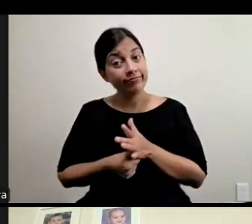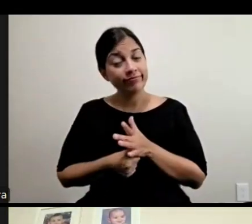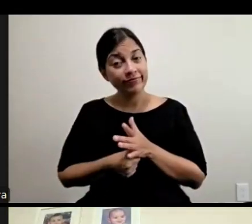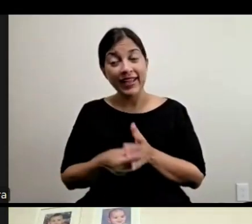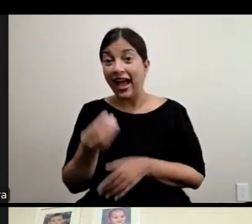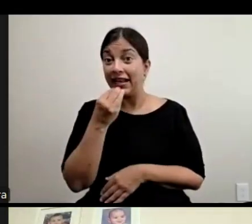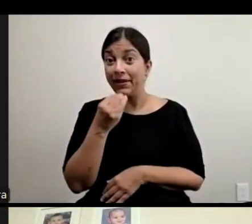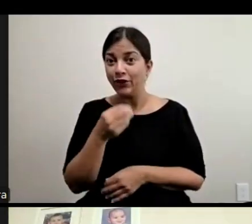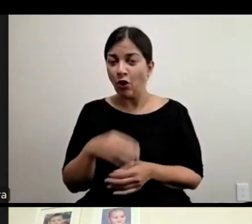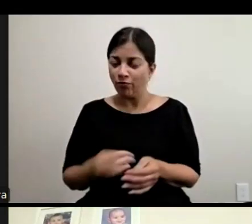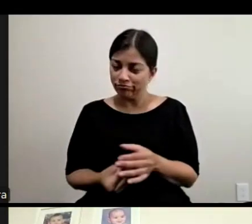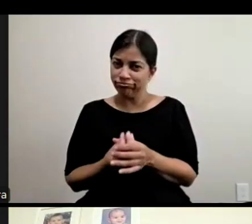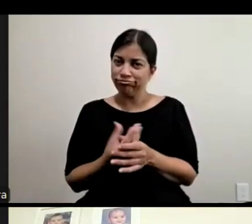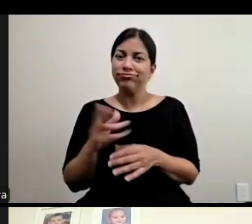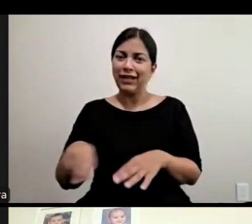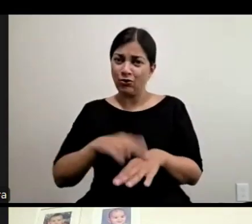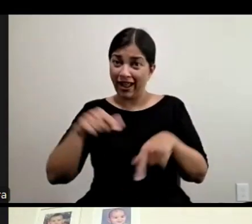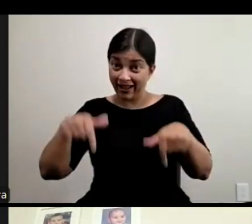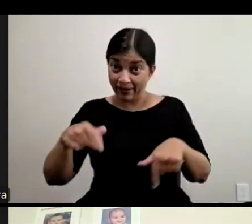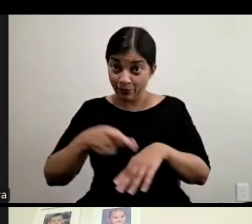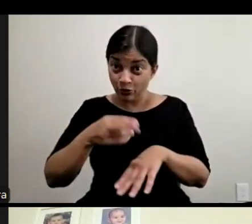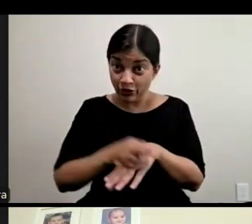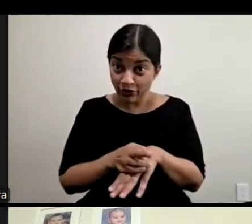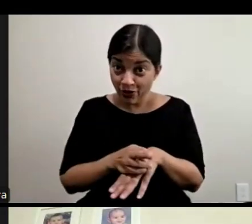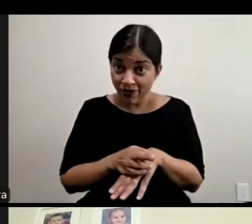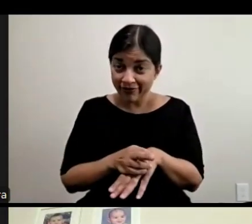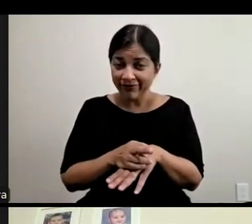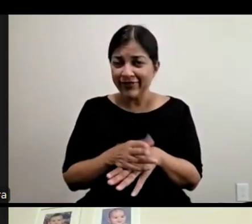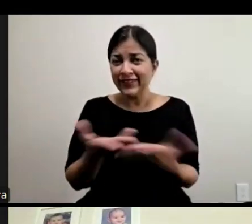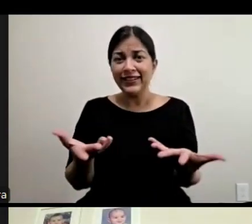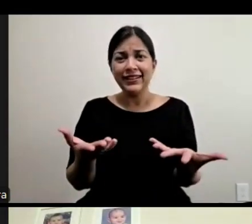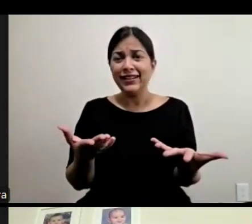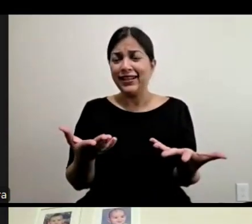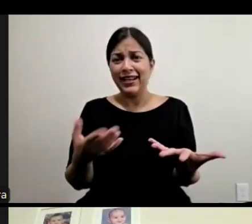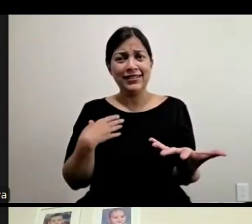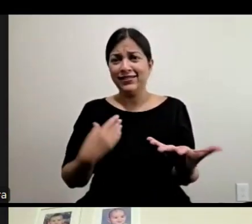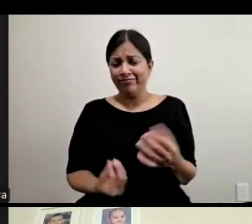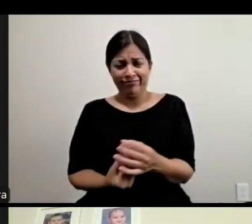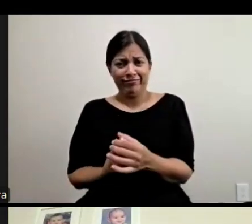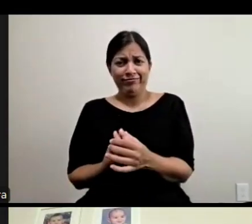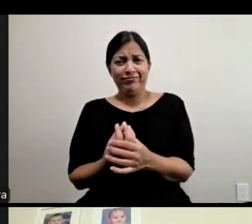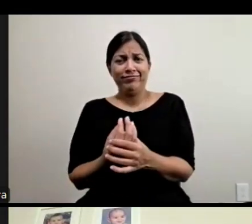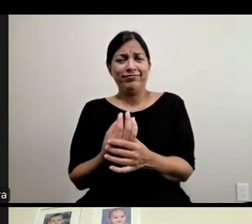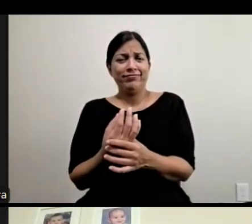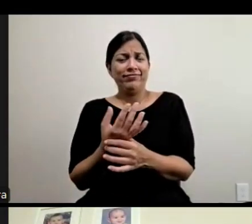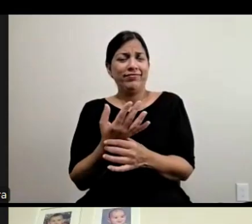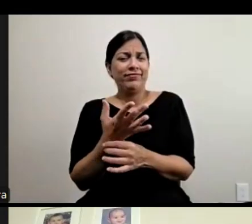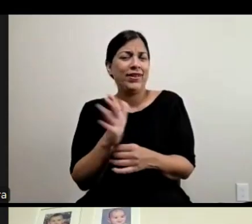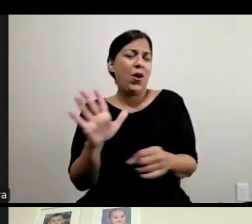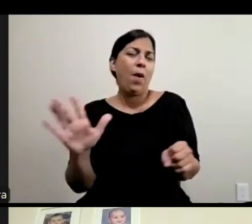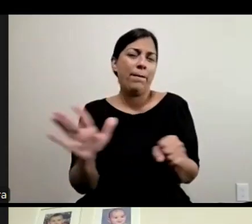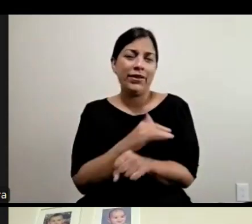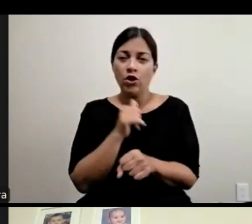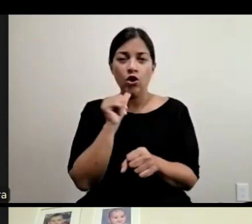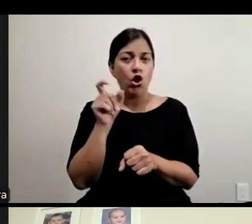aquí naturalmente en Puerto Rico está completamente hecho. No tienen que cortar antes de tiempo